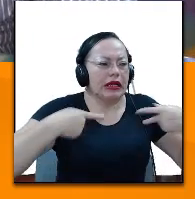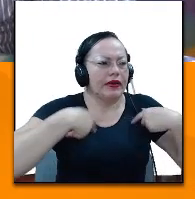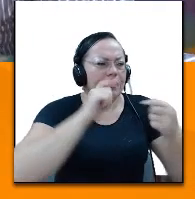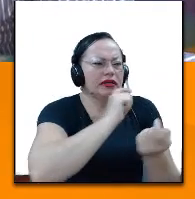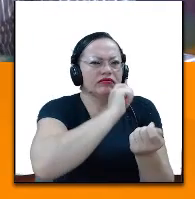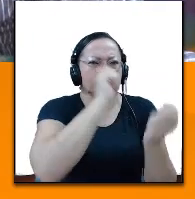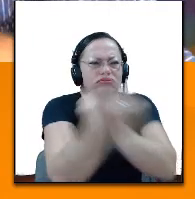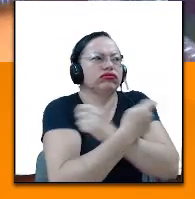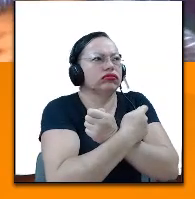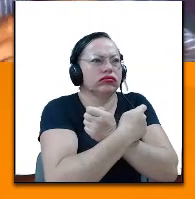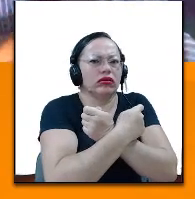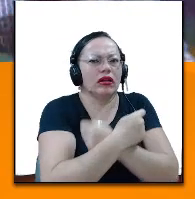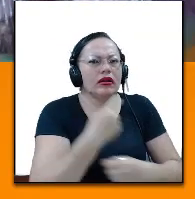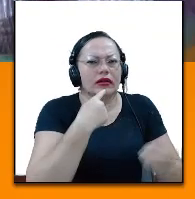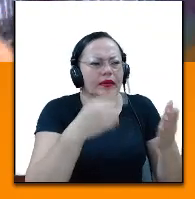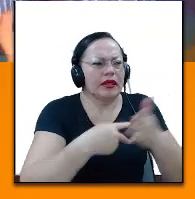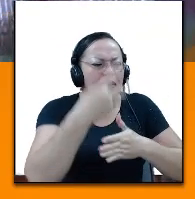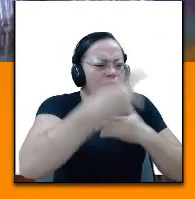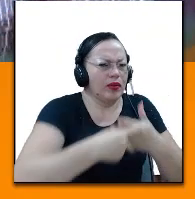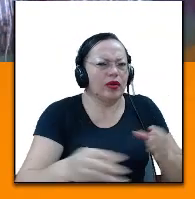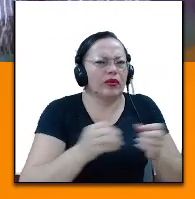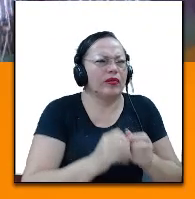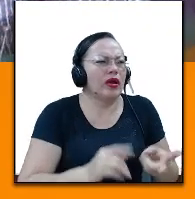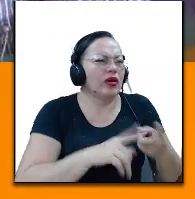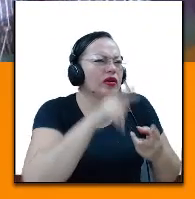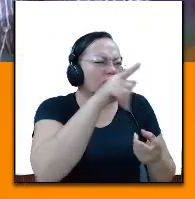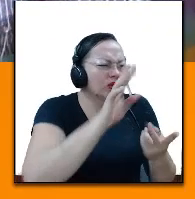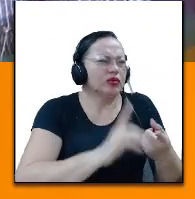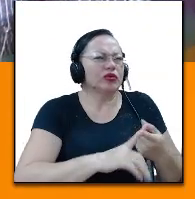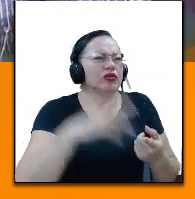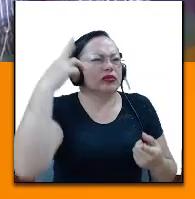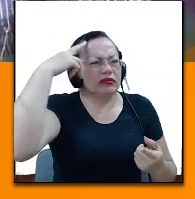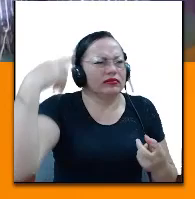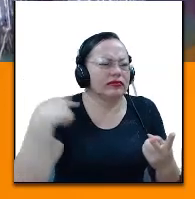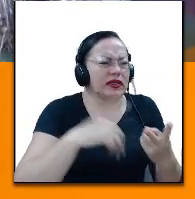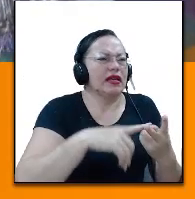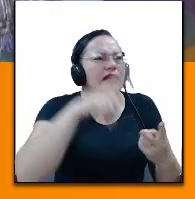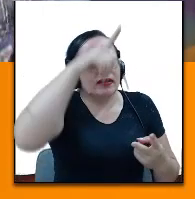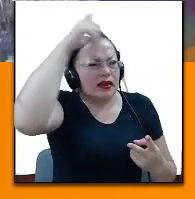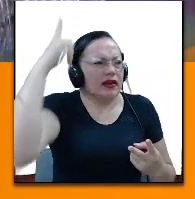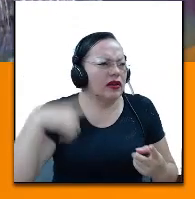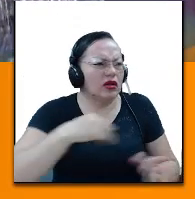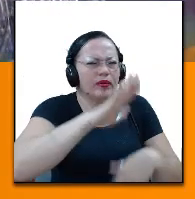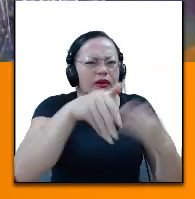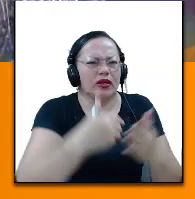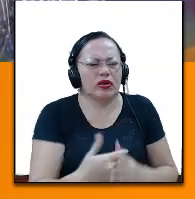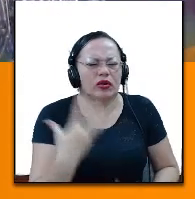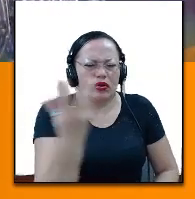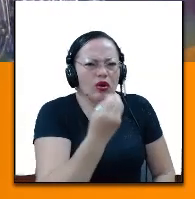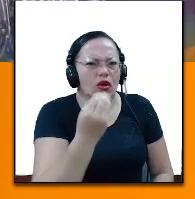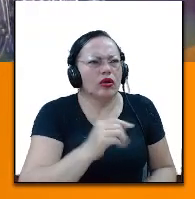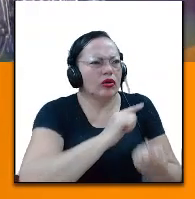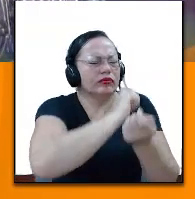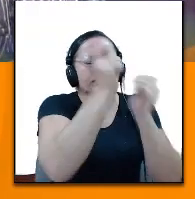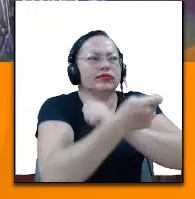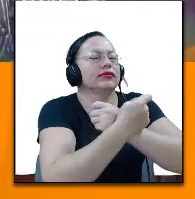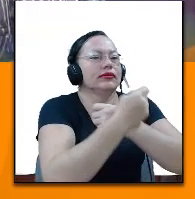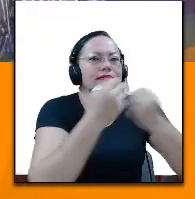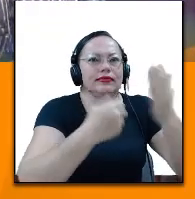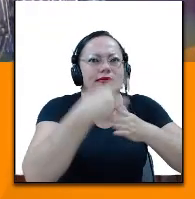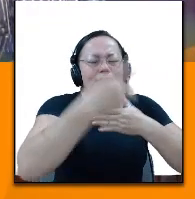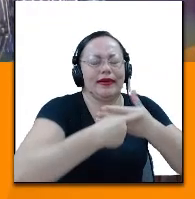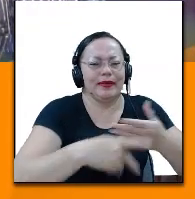súper interesante. Los proyectos que teníamos contigo, con Laura, con todo el personal del canal, pues nos cambiaron de la noche a la